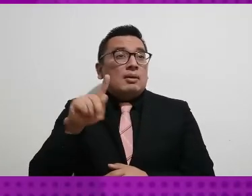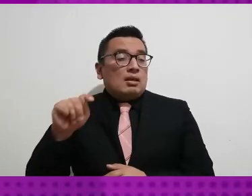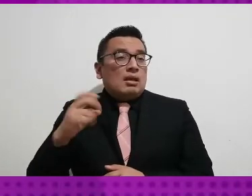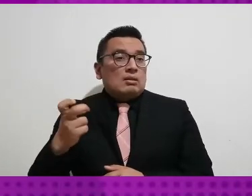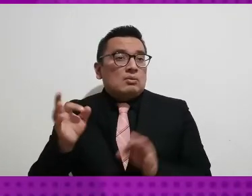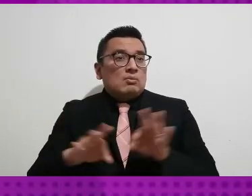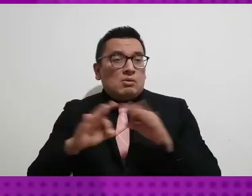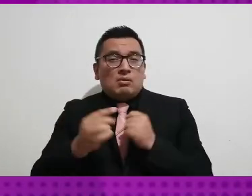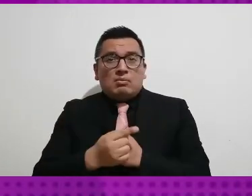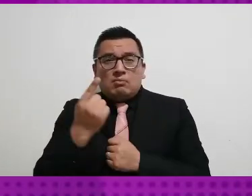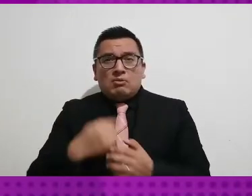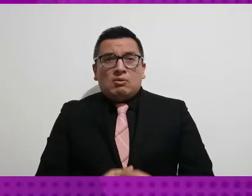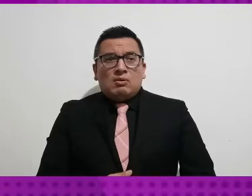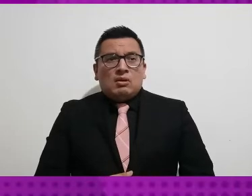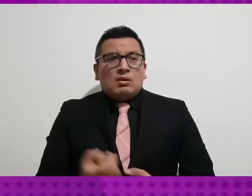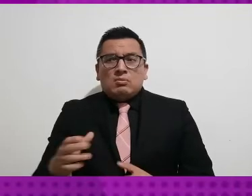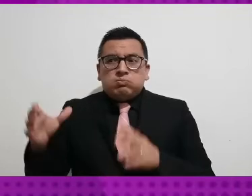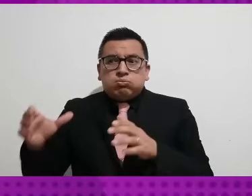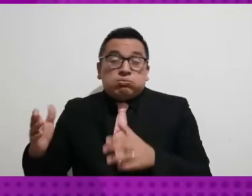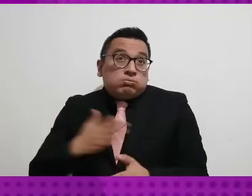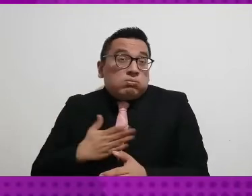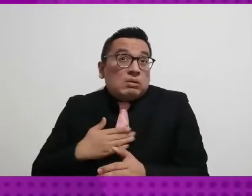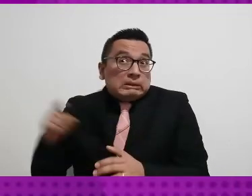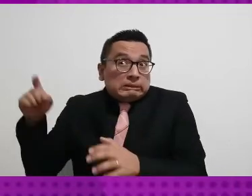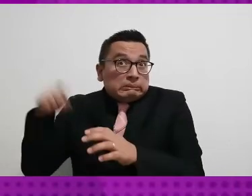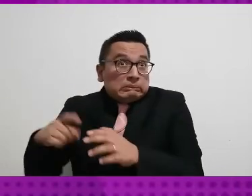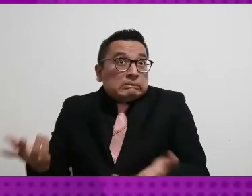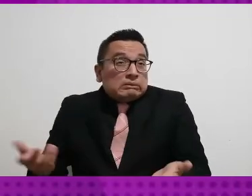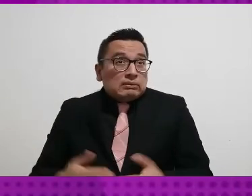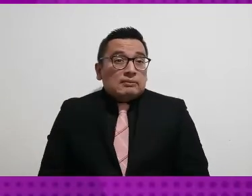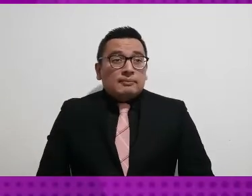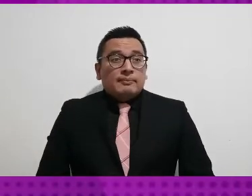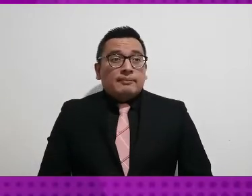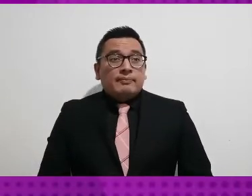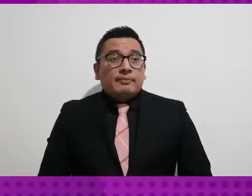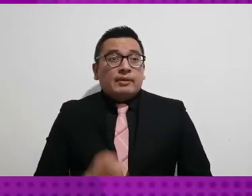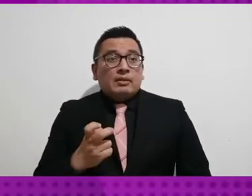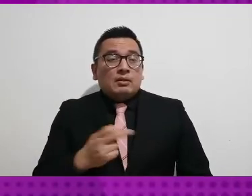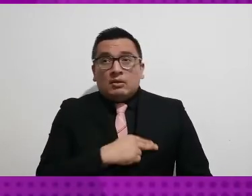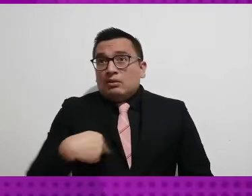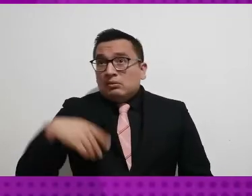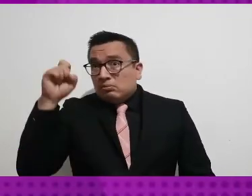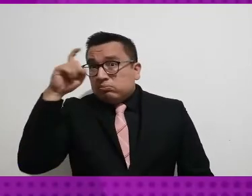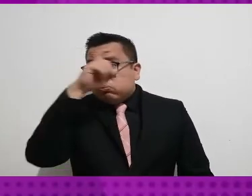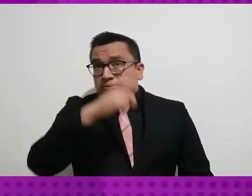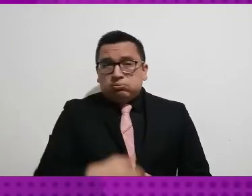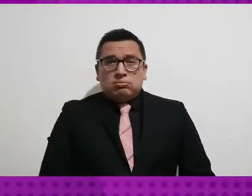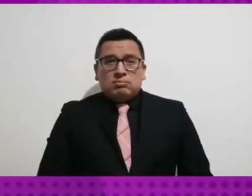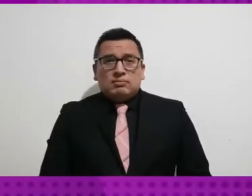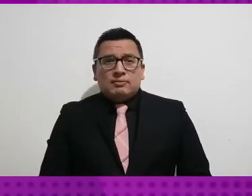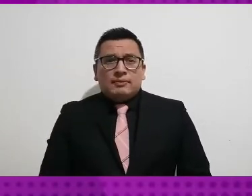tienen especial relevancia porque es una colectividad a la que yo pertenezco y que nos ha costado muchísimo